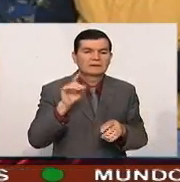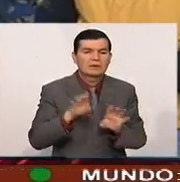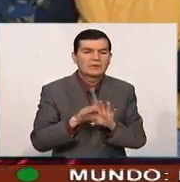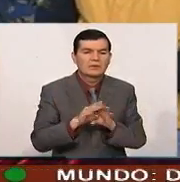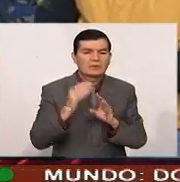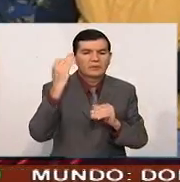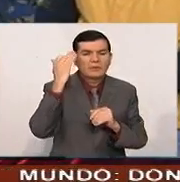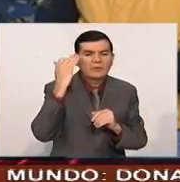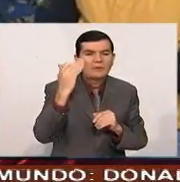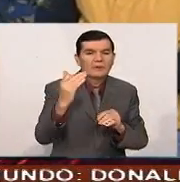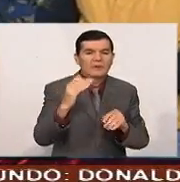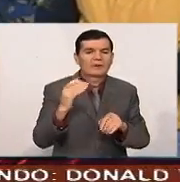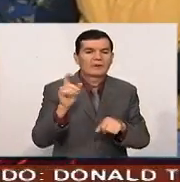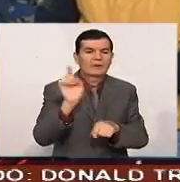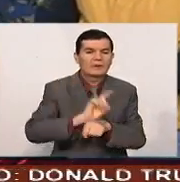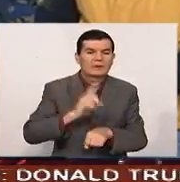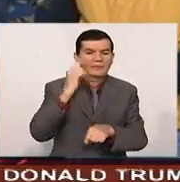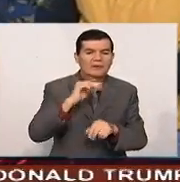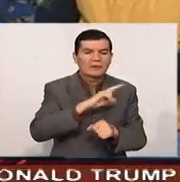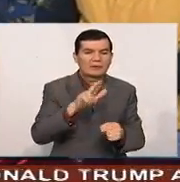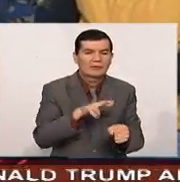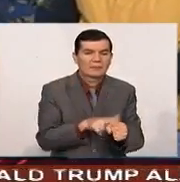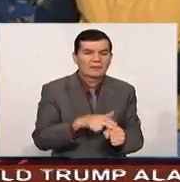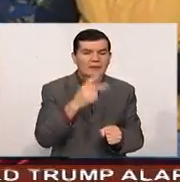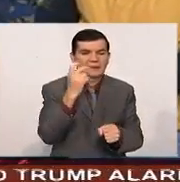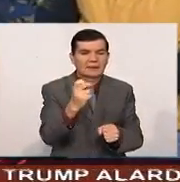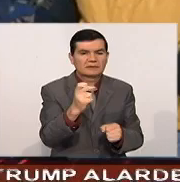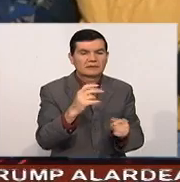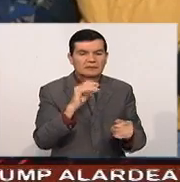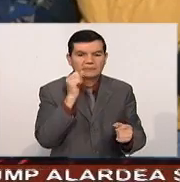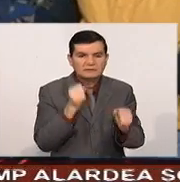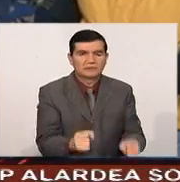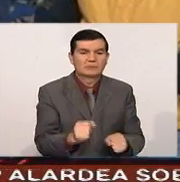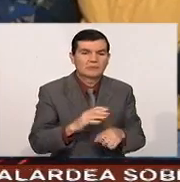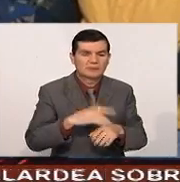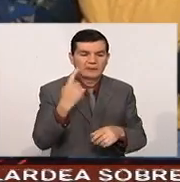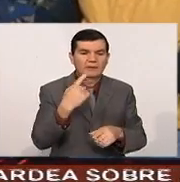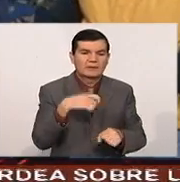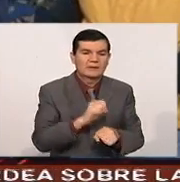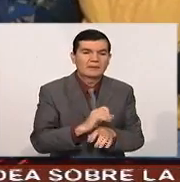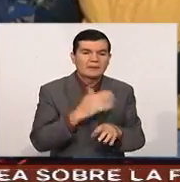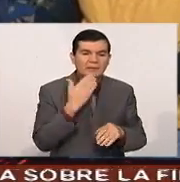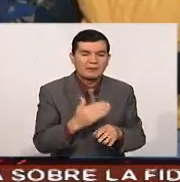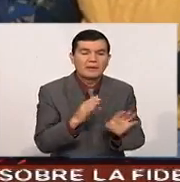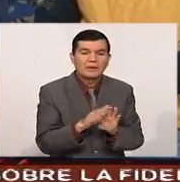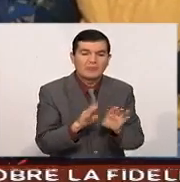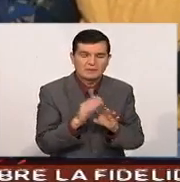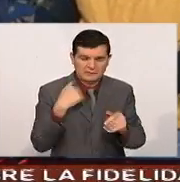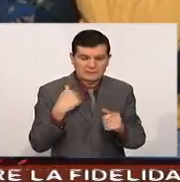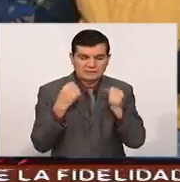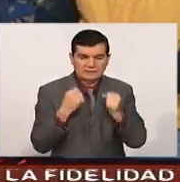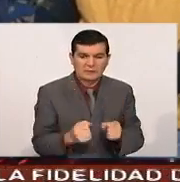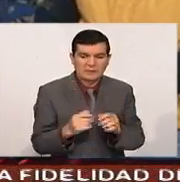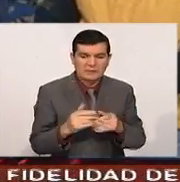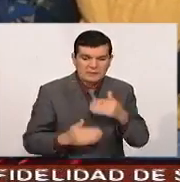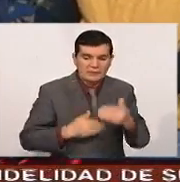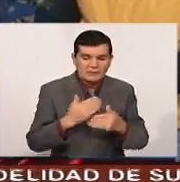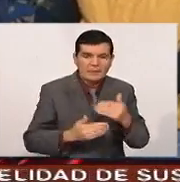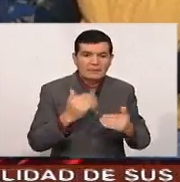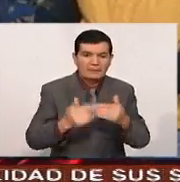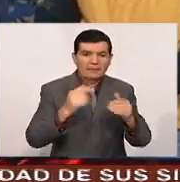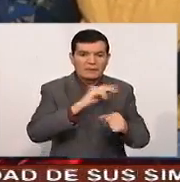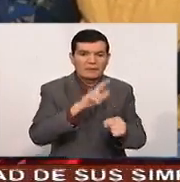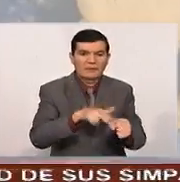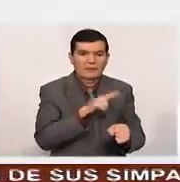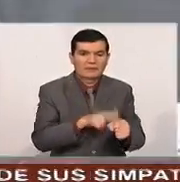día para volver a la normalidad. Y por supuesto, todo el fin de semana. Pero el objetivo es llevar a esta ciudad lo más cerca posible de